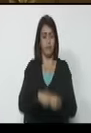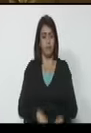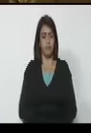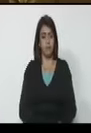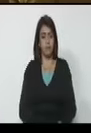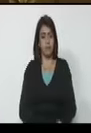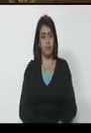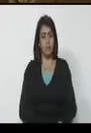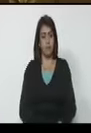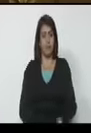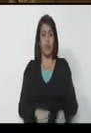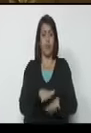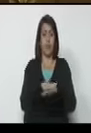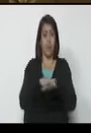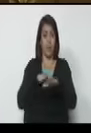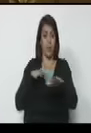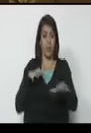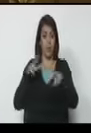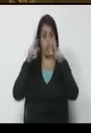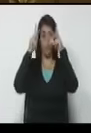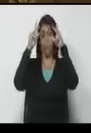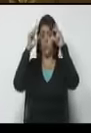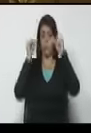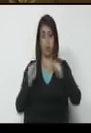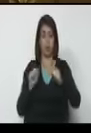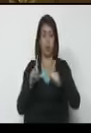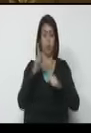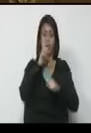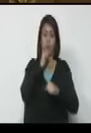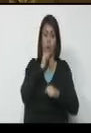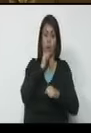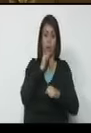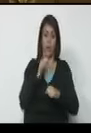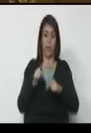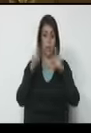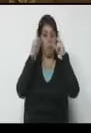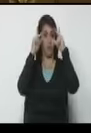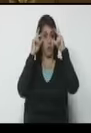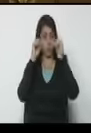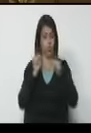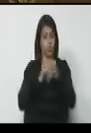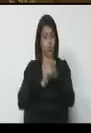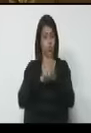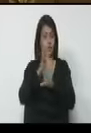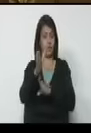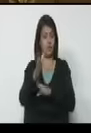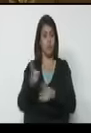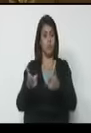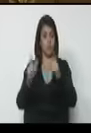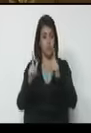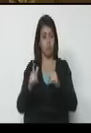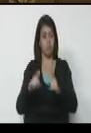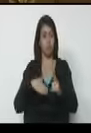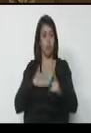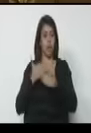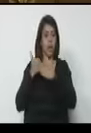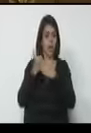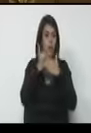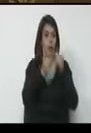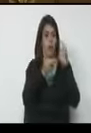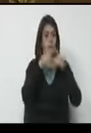La gran mayoría de esos profesionales y a los que no tenían una carrera que medianamente les pudiera servir en el